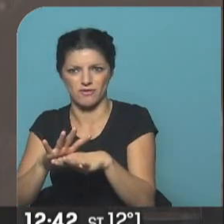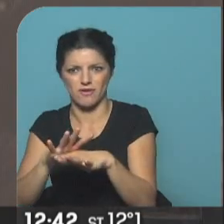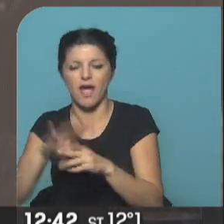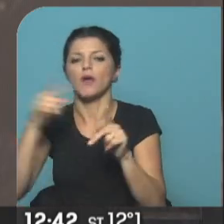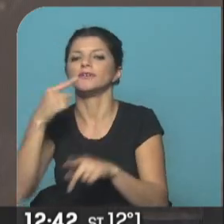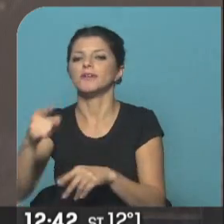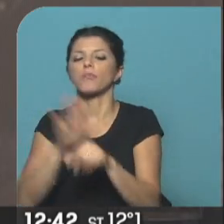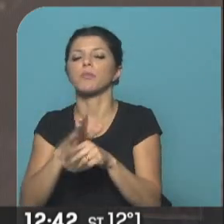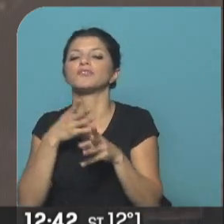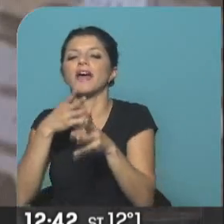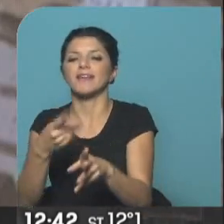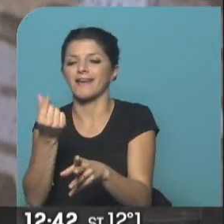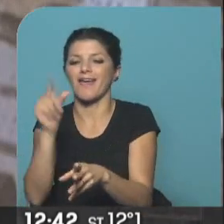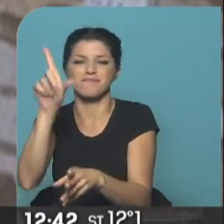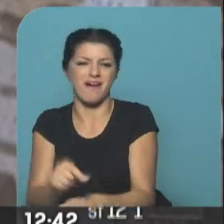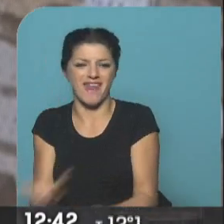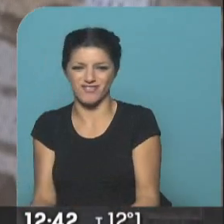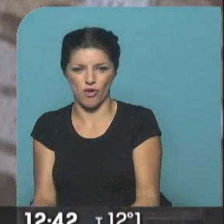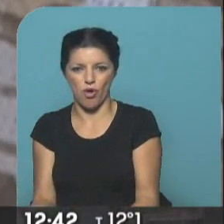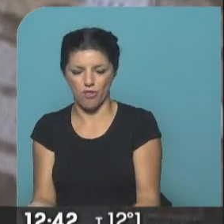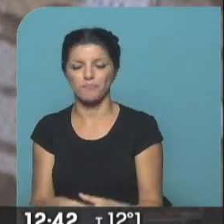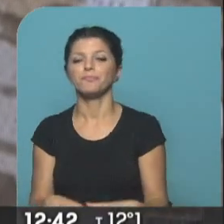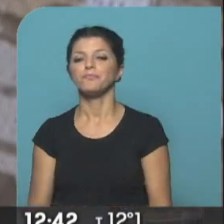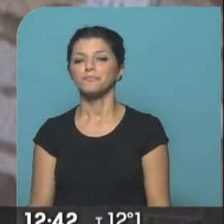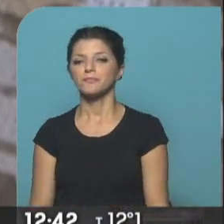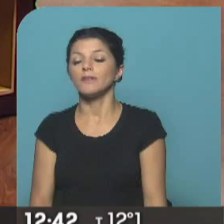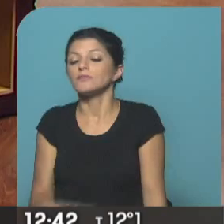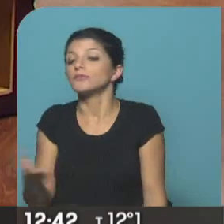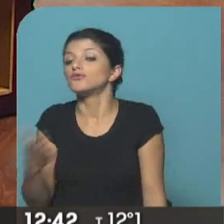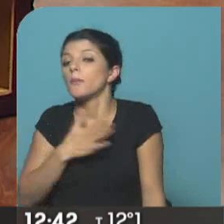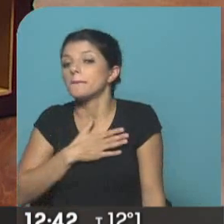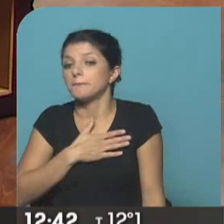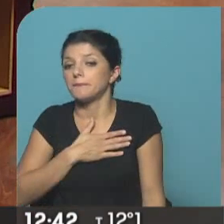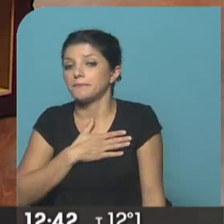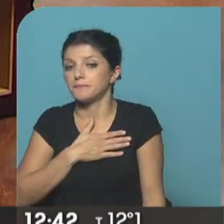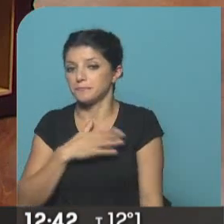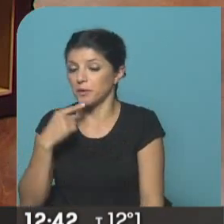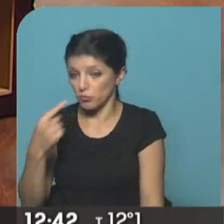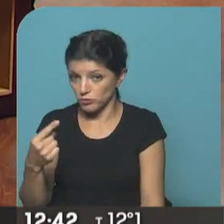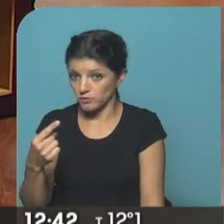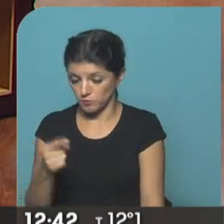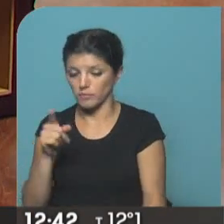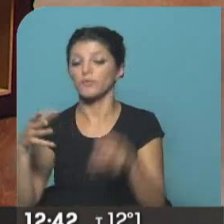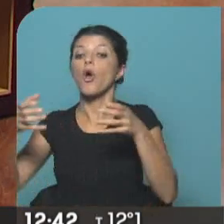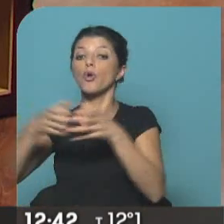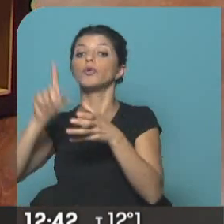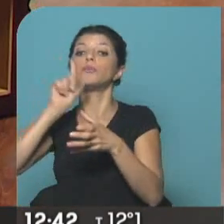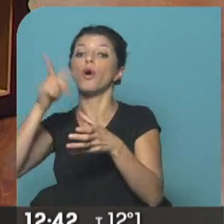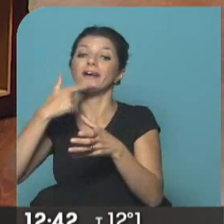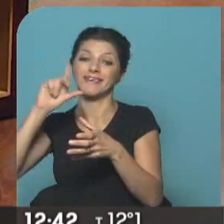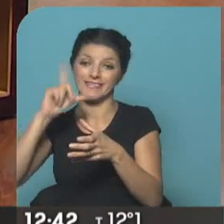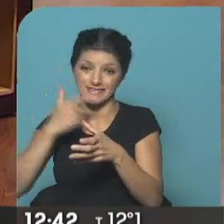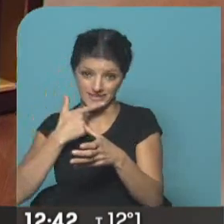de bajo costo, con lo cual una de las preguntas que hay que hacer es si una vez que esté derrotado el ISIS o el